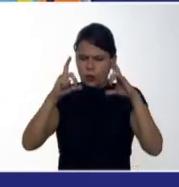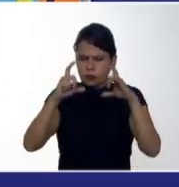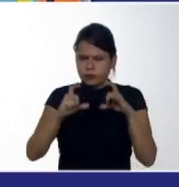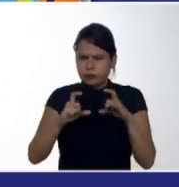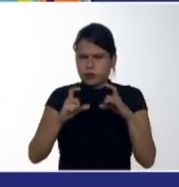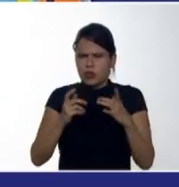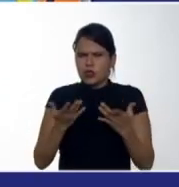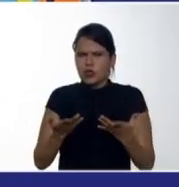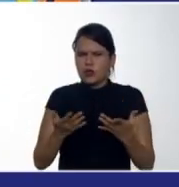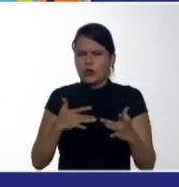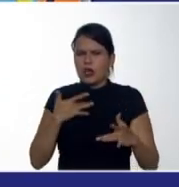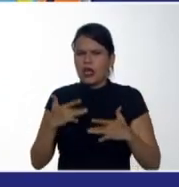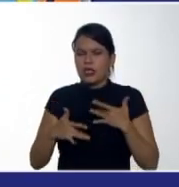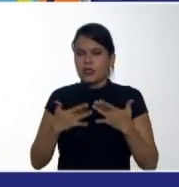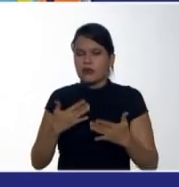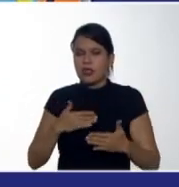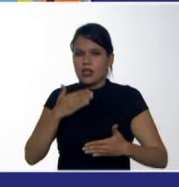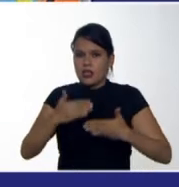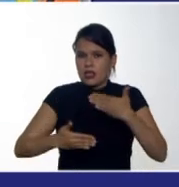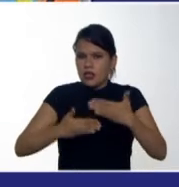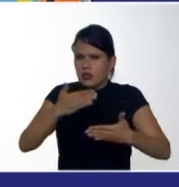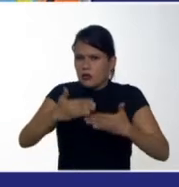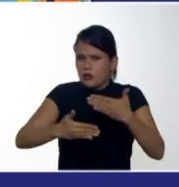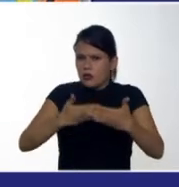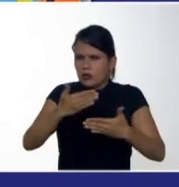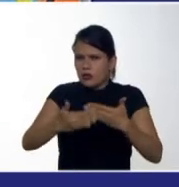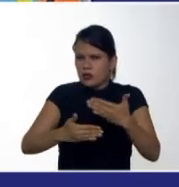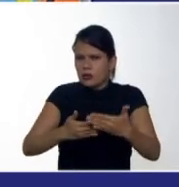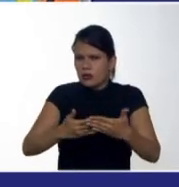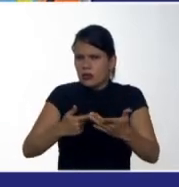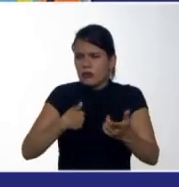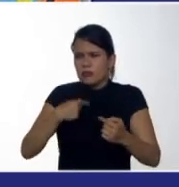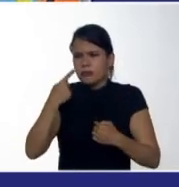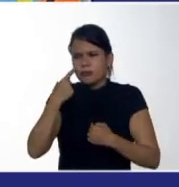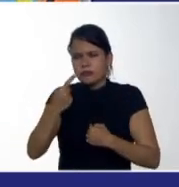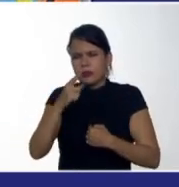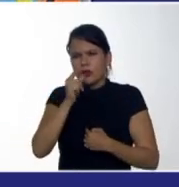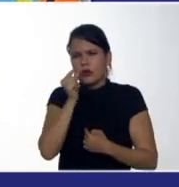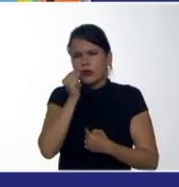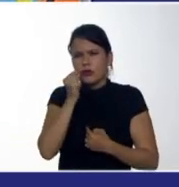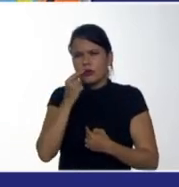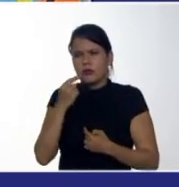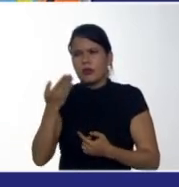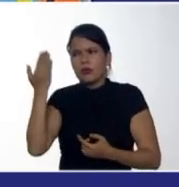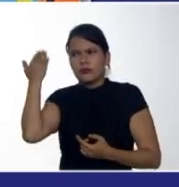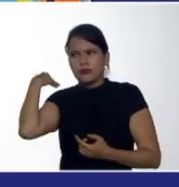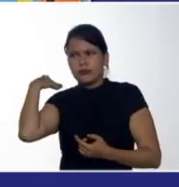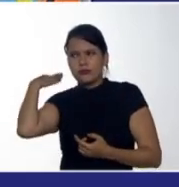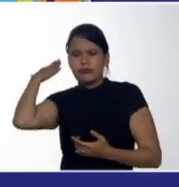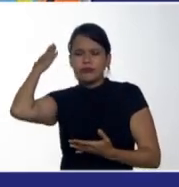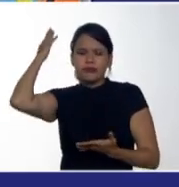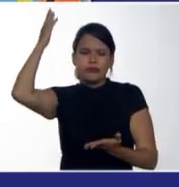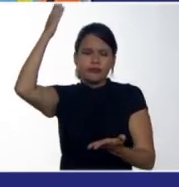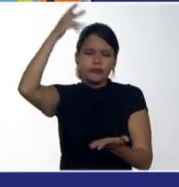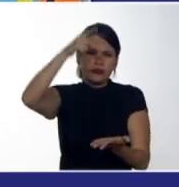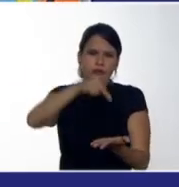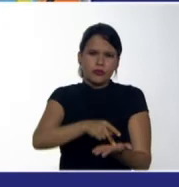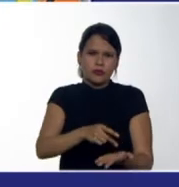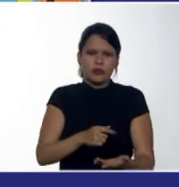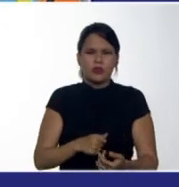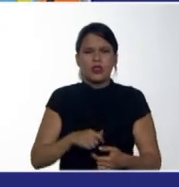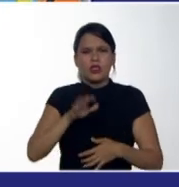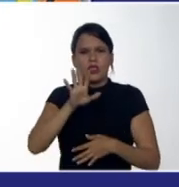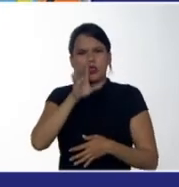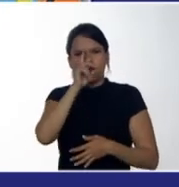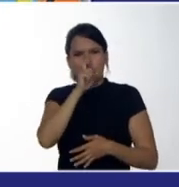eventos evolutivos evidenciados sobre nuestros antecesores hasta la actualidad. Y en quinto